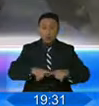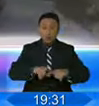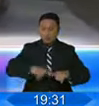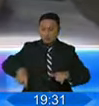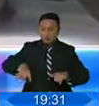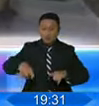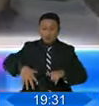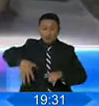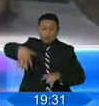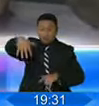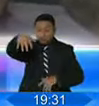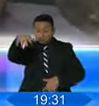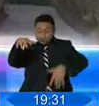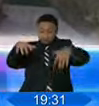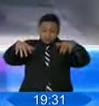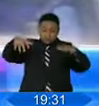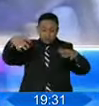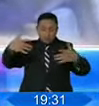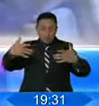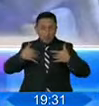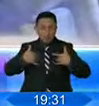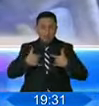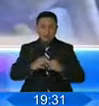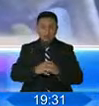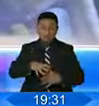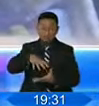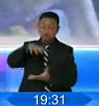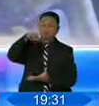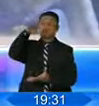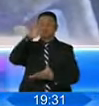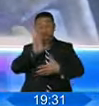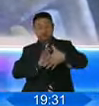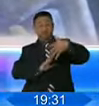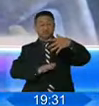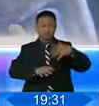los dinosaurios cobran vida y rugen y se mueven.